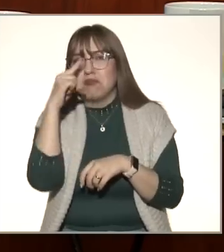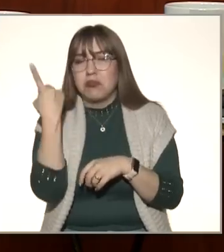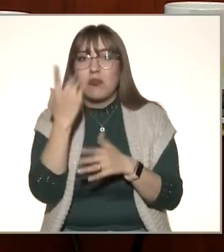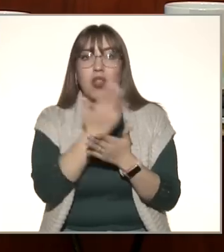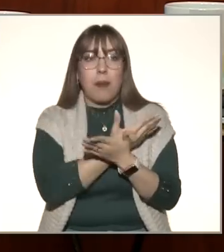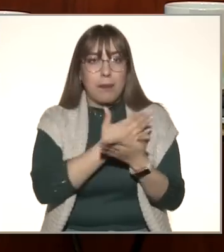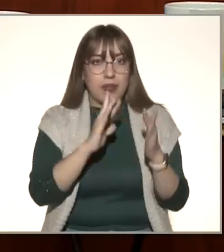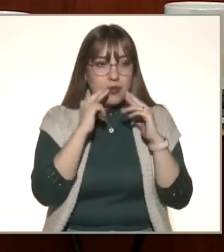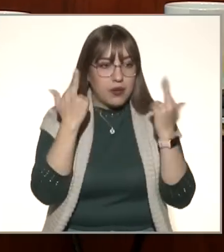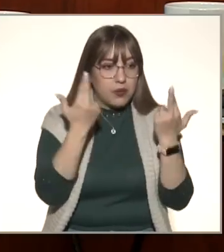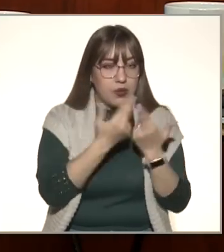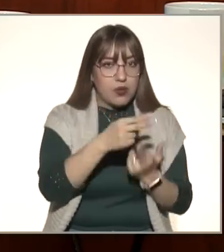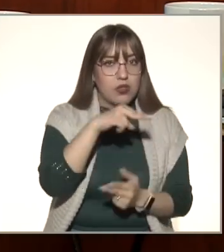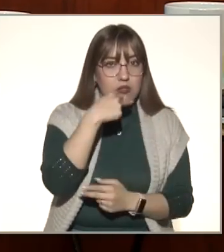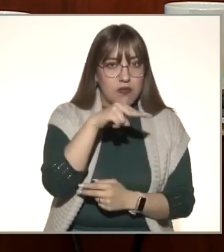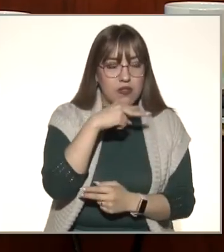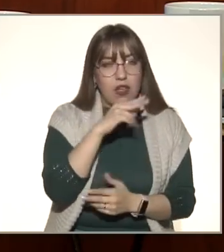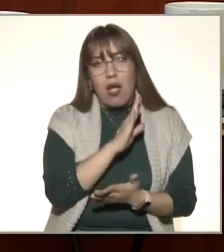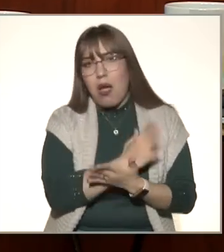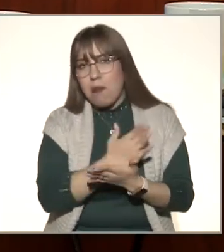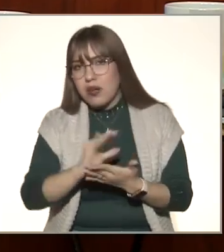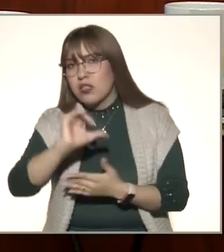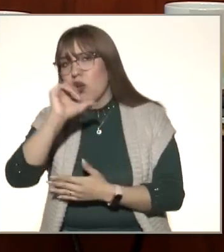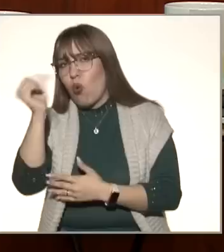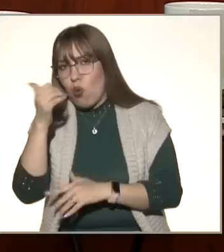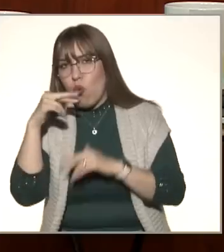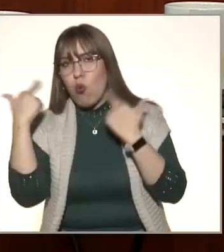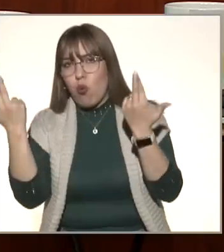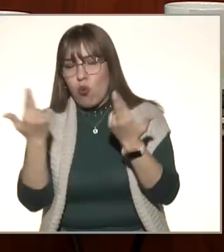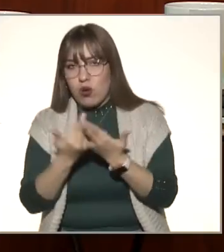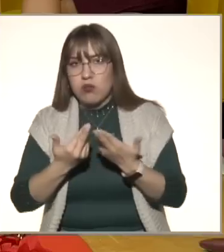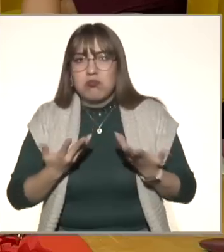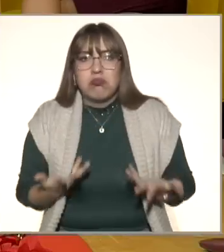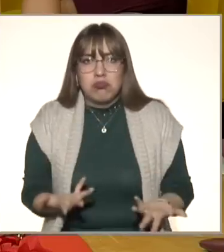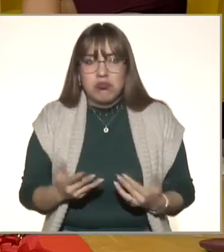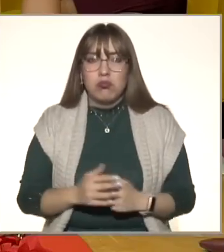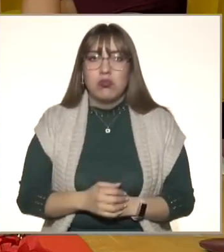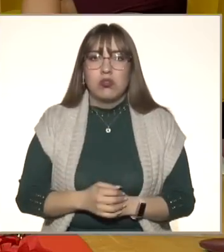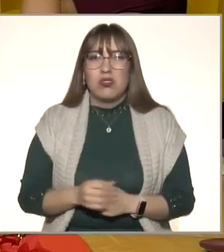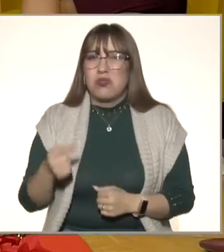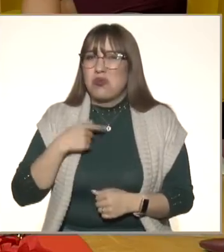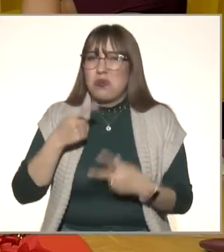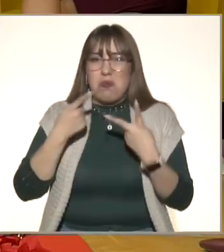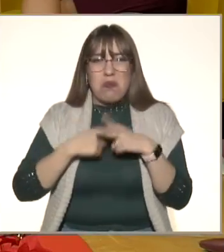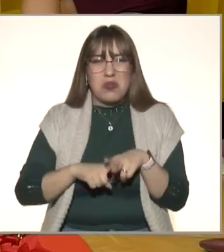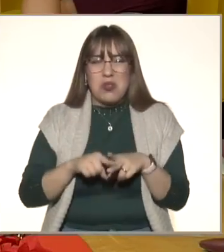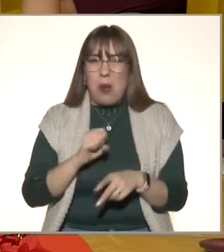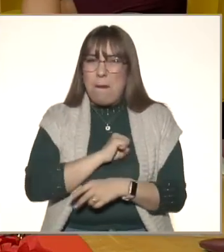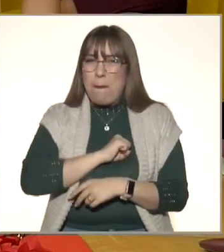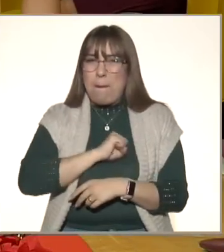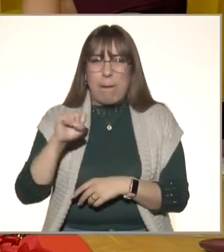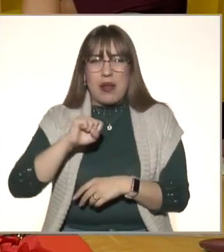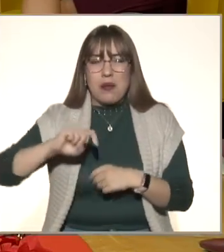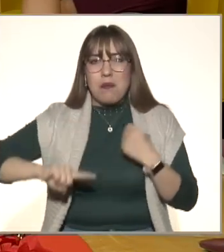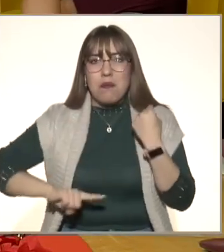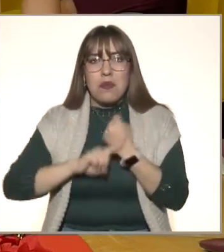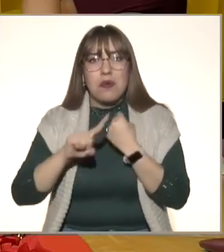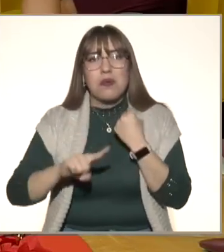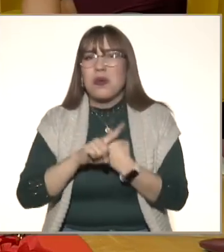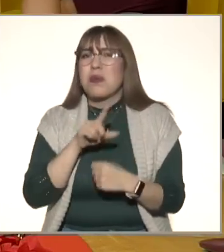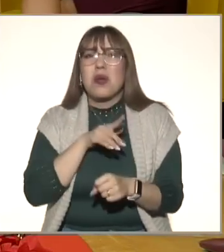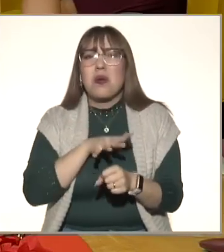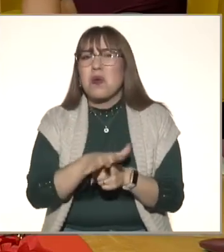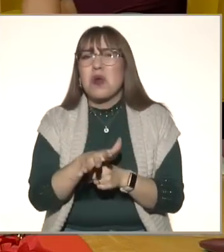Pasa la Navidad y tenemos otras. Es decir, bueno, ¿qué es lo que siempre me dispara a mí? ¿Qué es lo que me hace